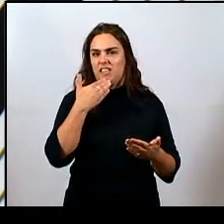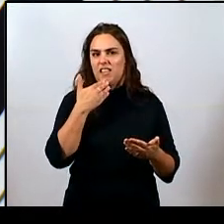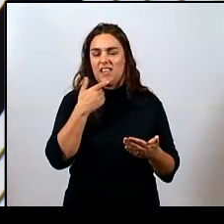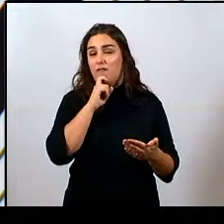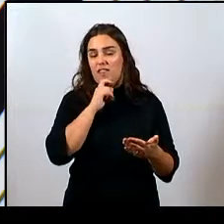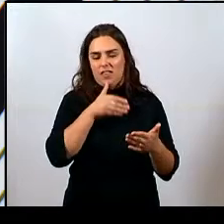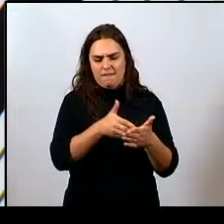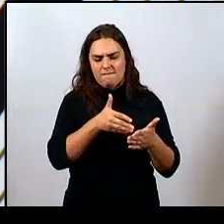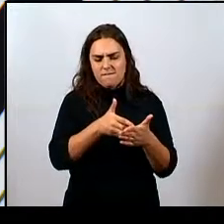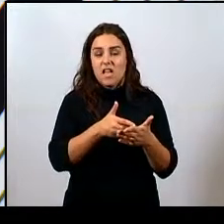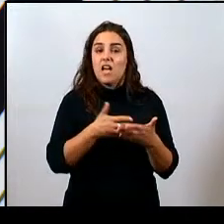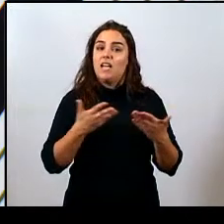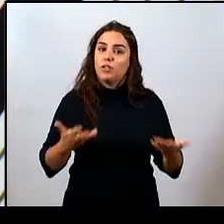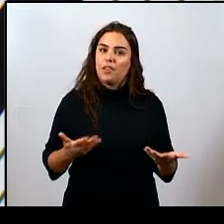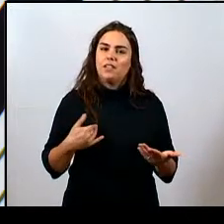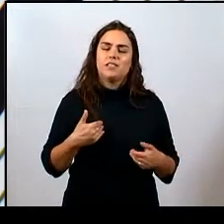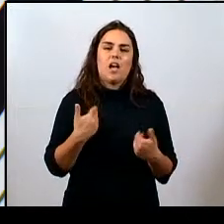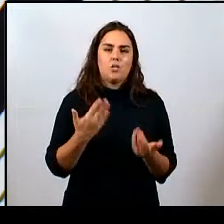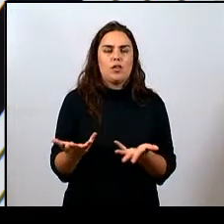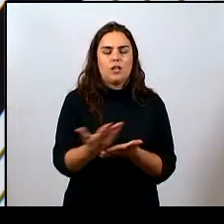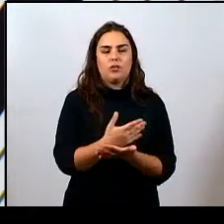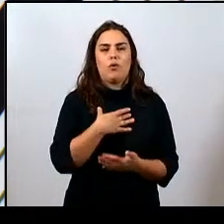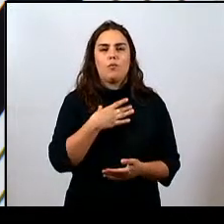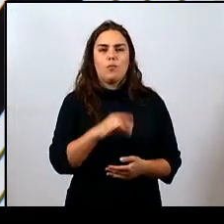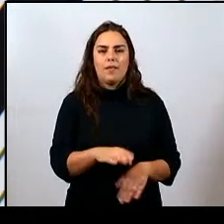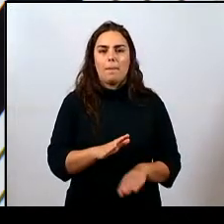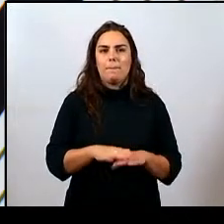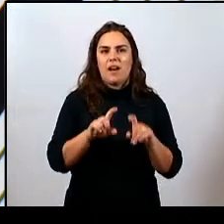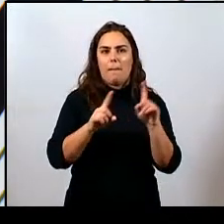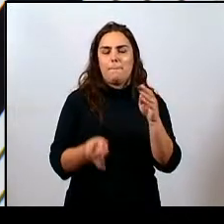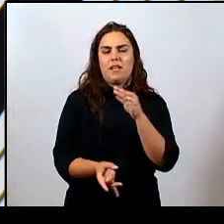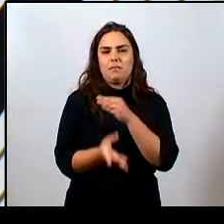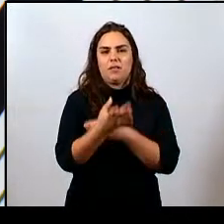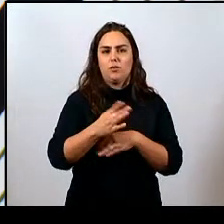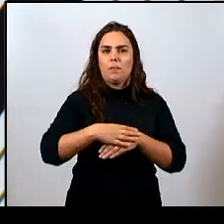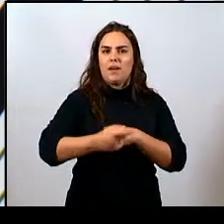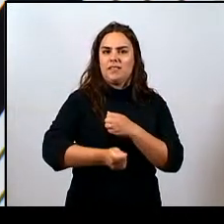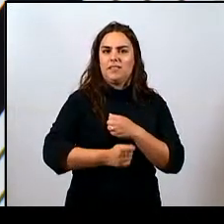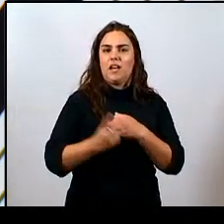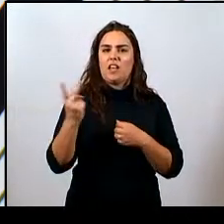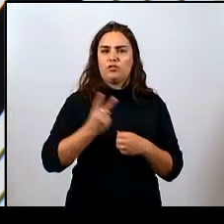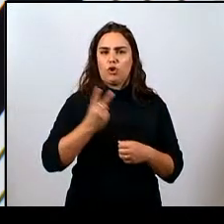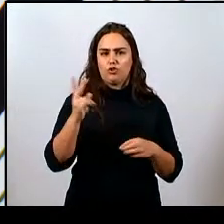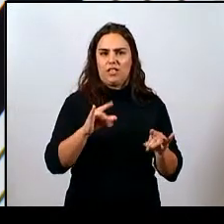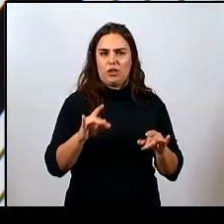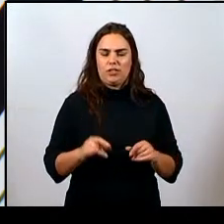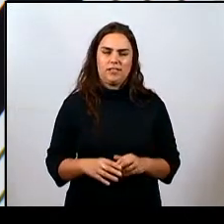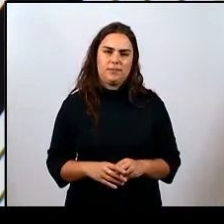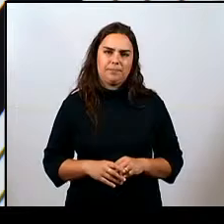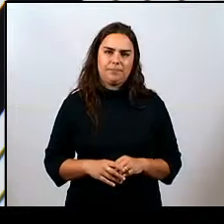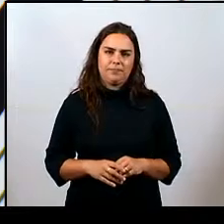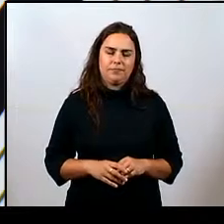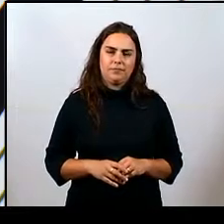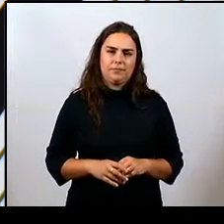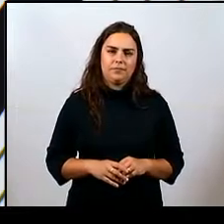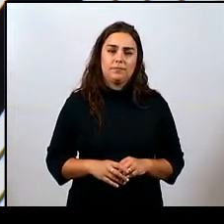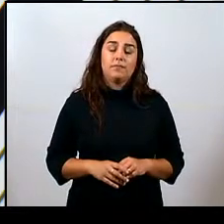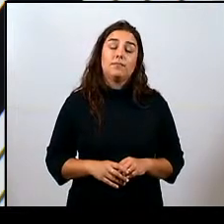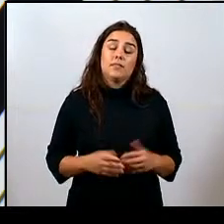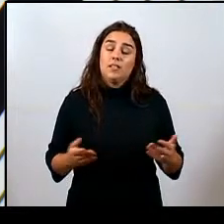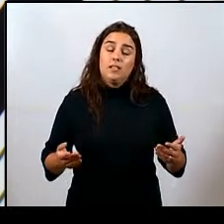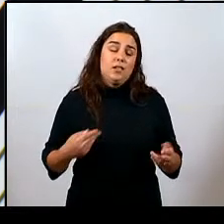podremos ayudar a todos ellos a seguir emprendiendo en las dos regiones. Vamos a seguir por